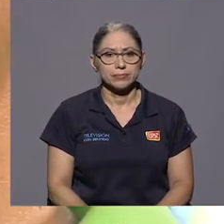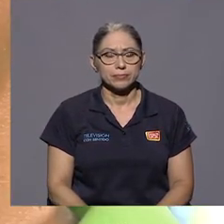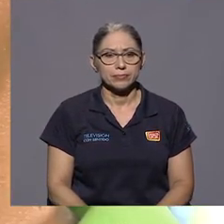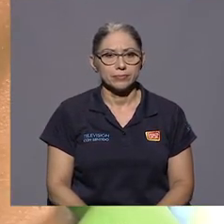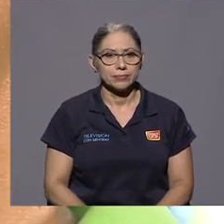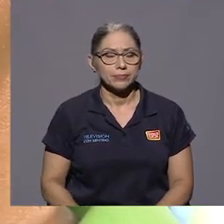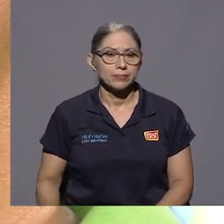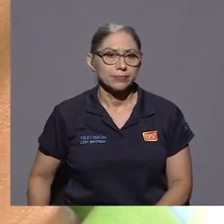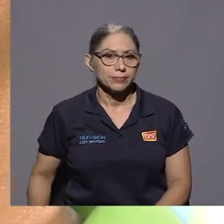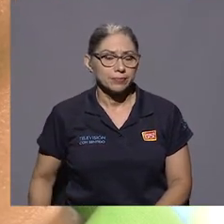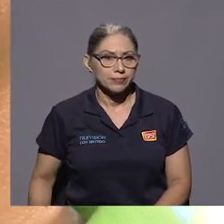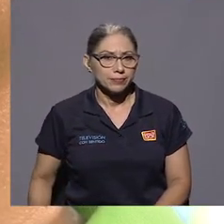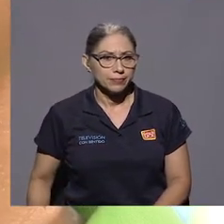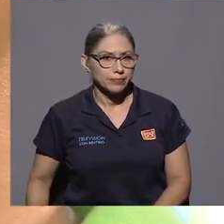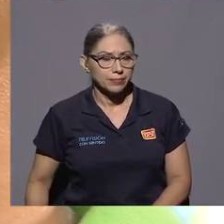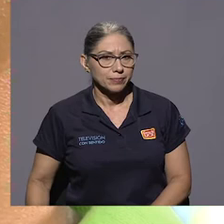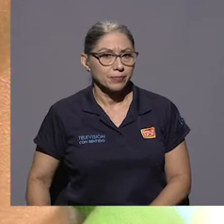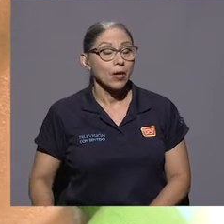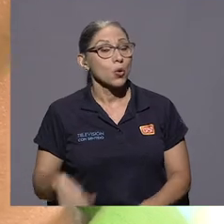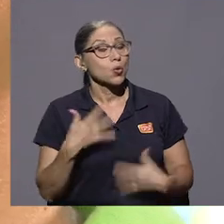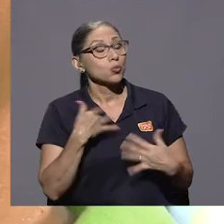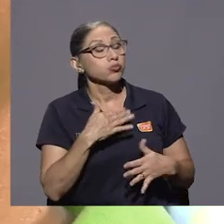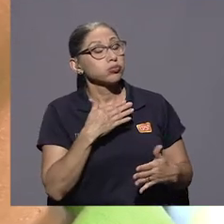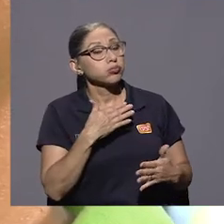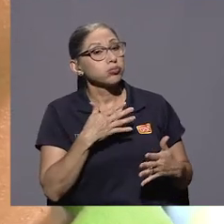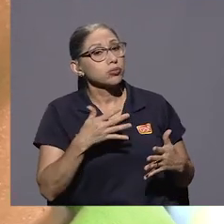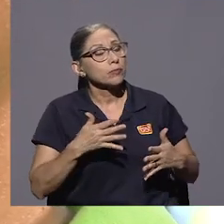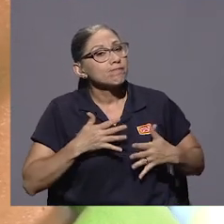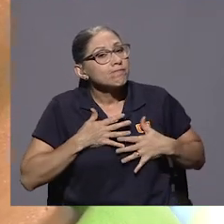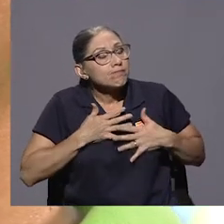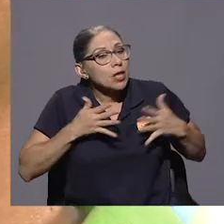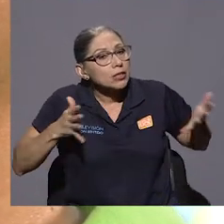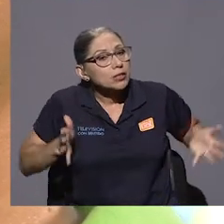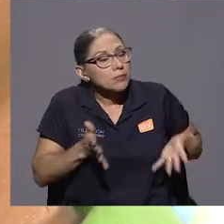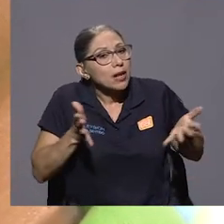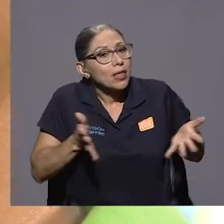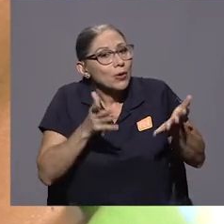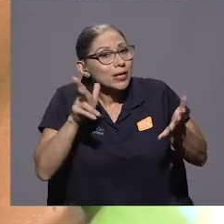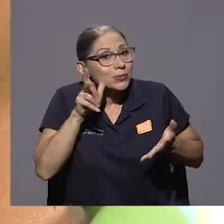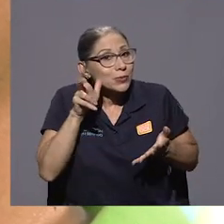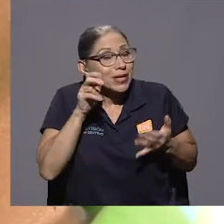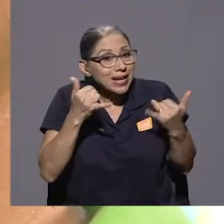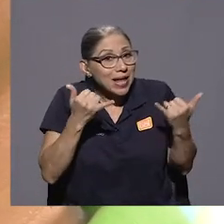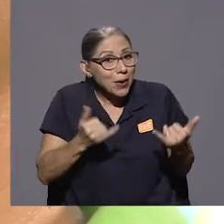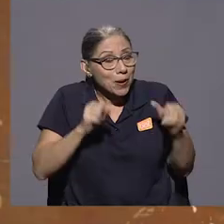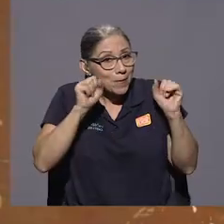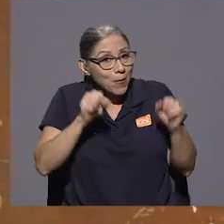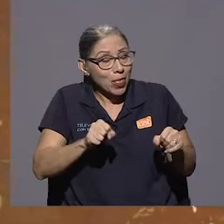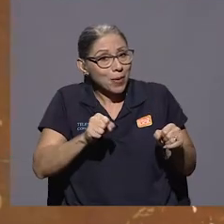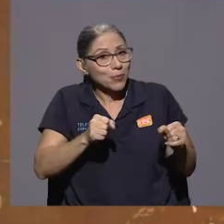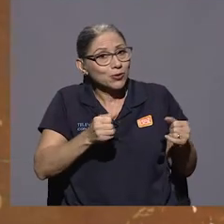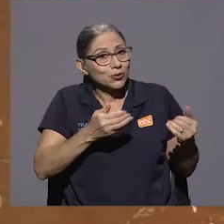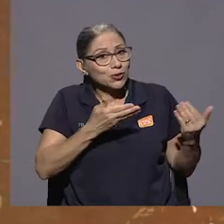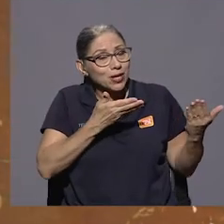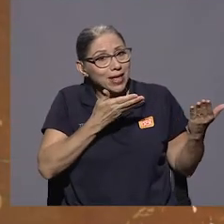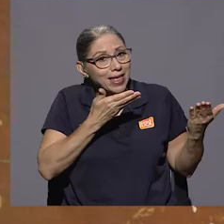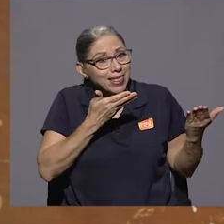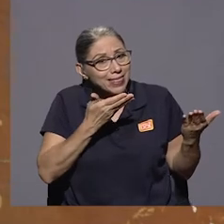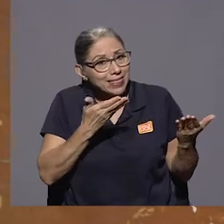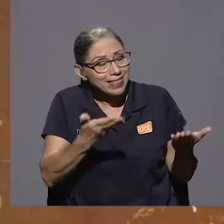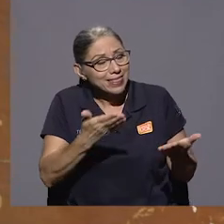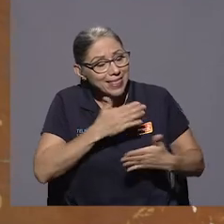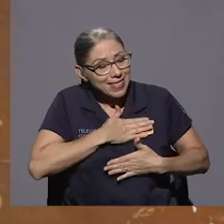Es muy, muy inspirador escuchar que ya uno se puede dedicar al café y ser